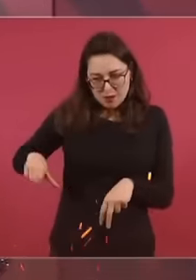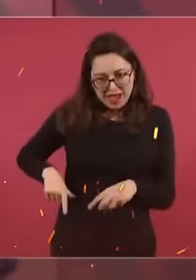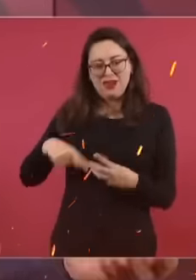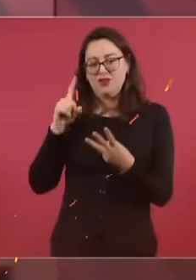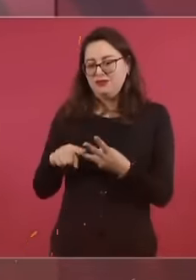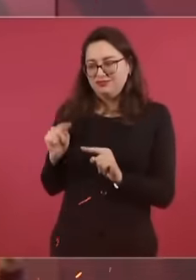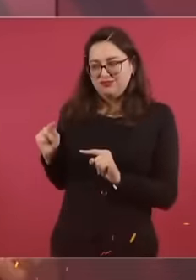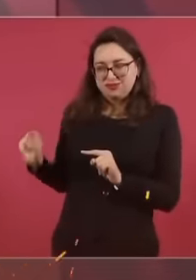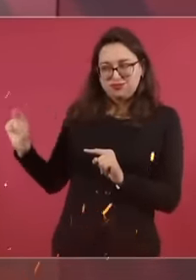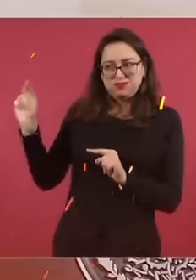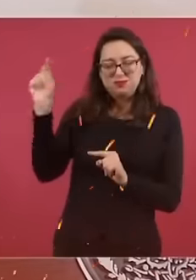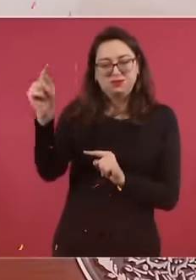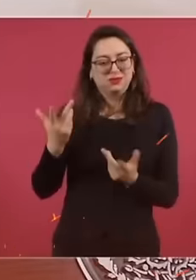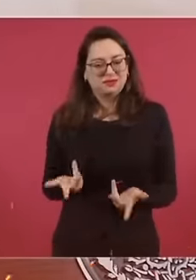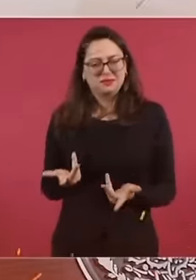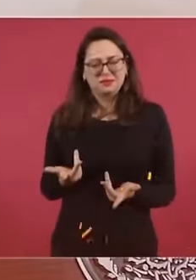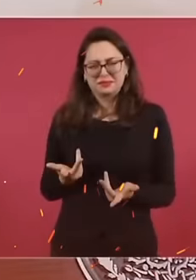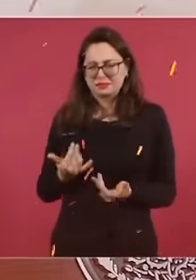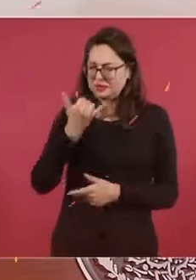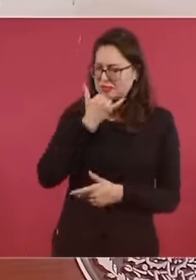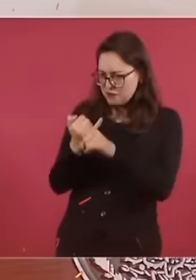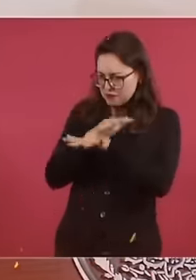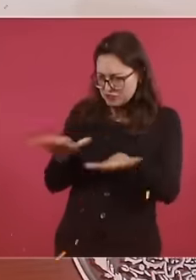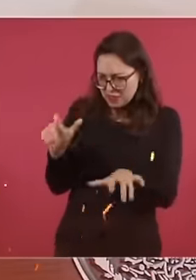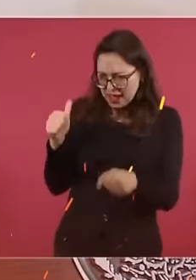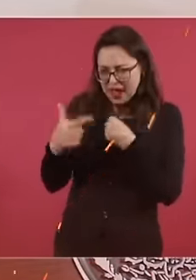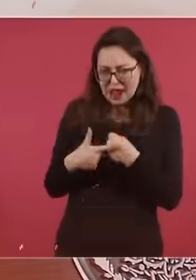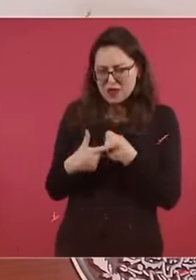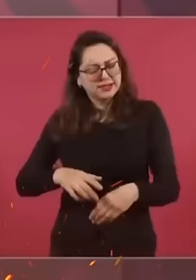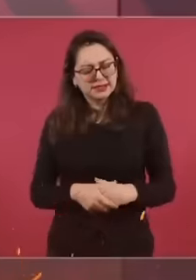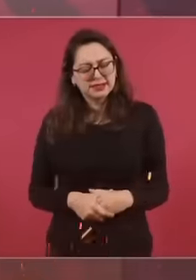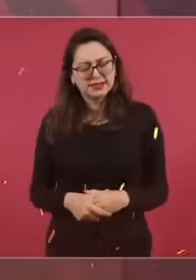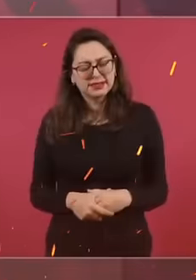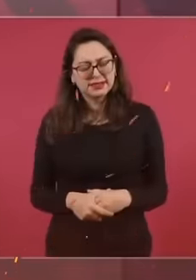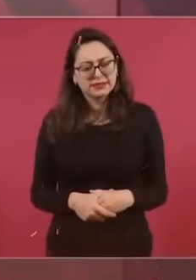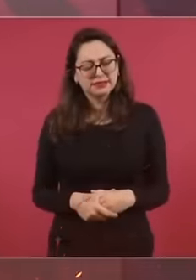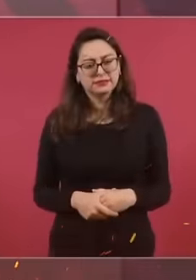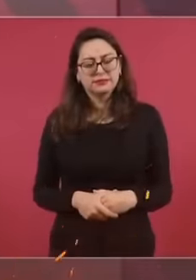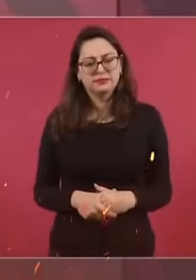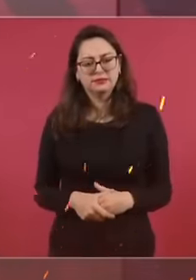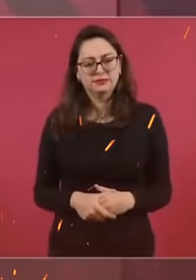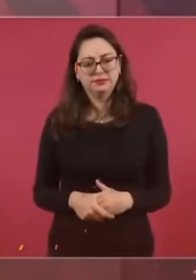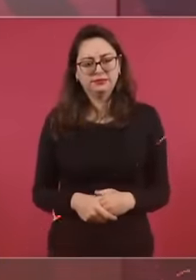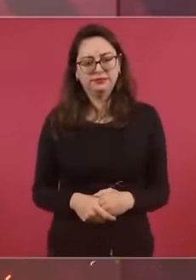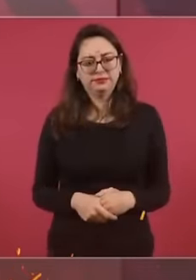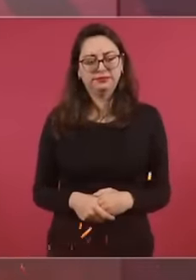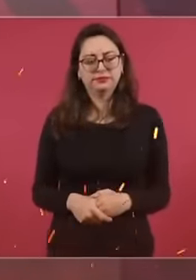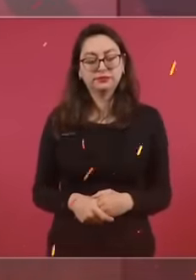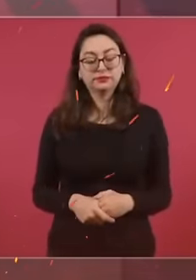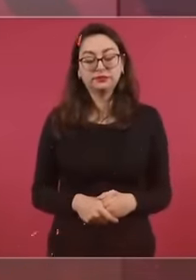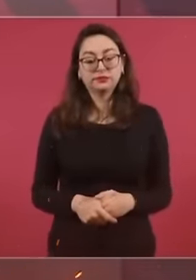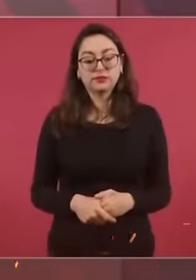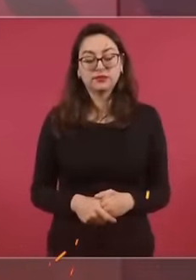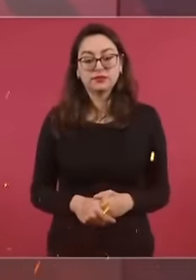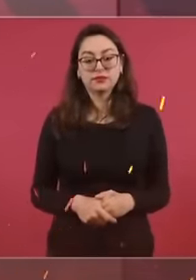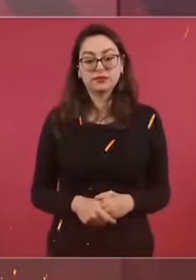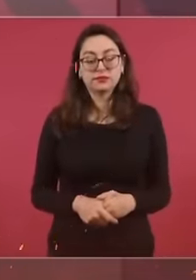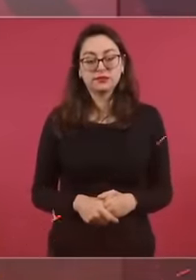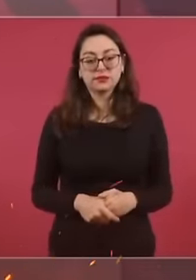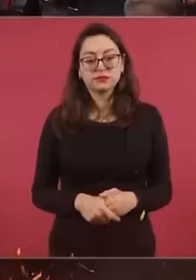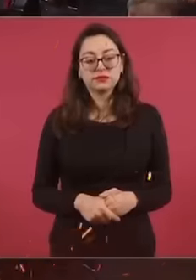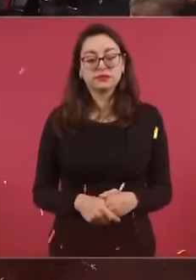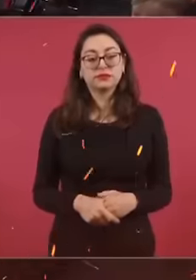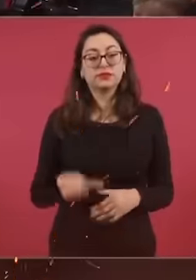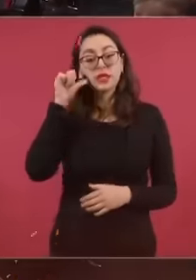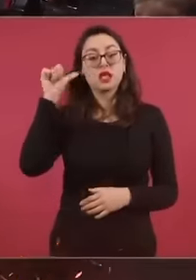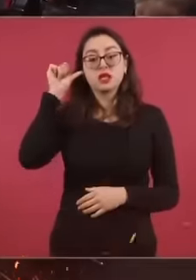no tienen información en el Departamento de Estado, en el Departamento de Justicia. Y ayer que preguntó un periodista al